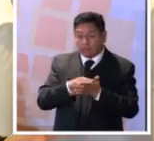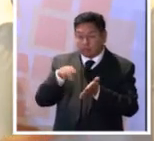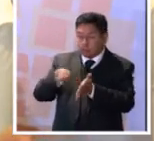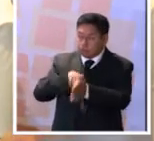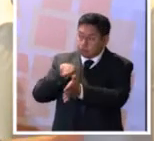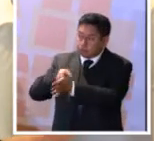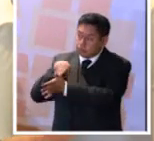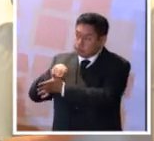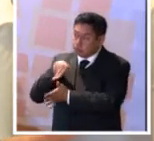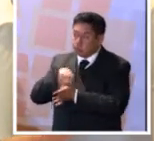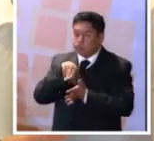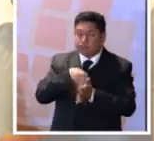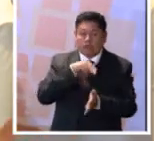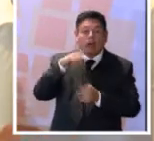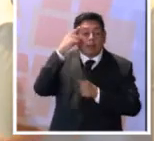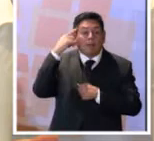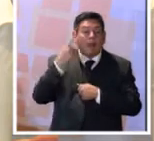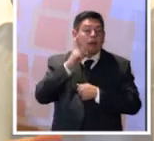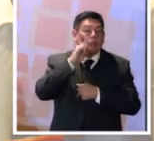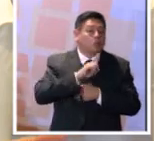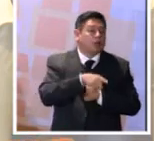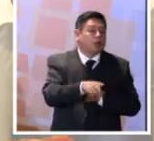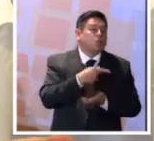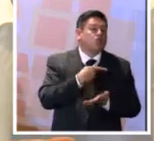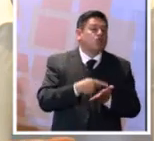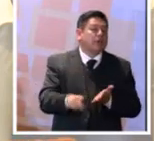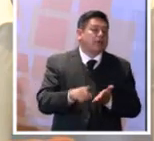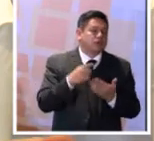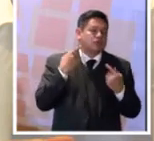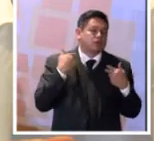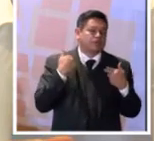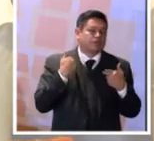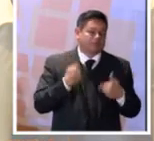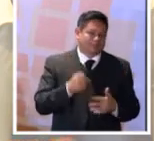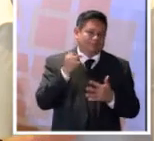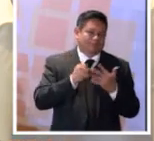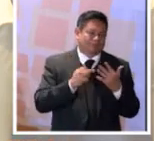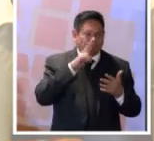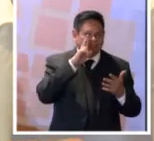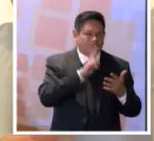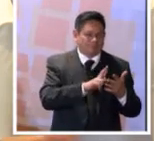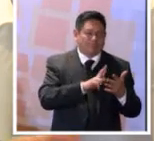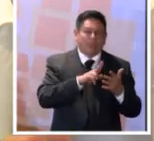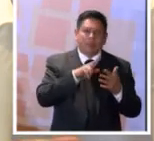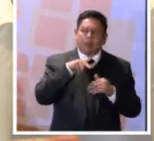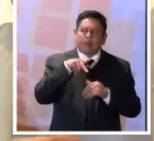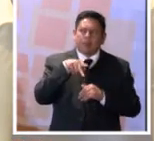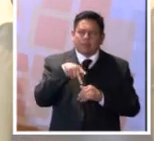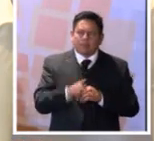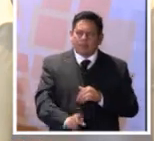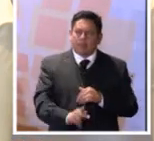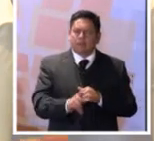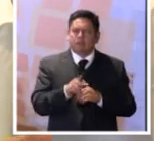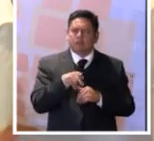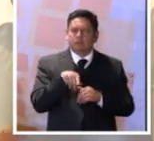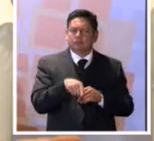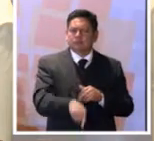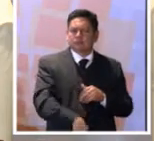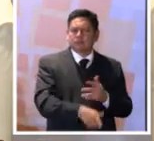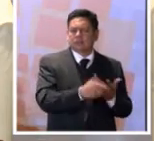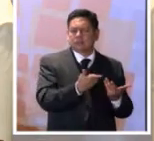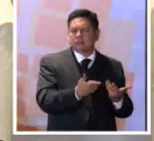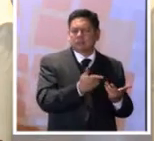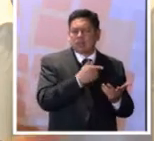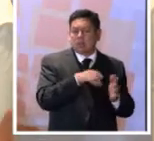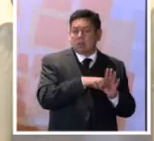de la protección del derecho de las mujeres. En ninguno de los órganos de representación se ha superado el 50%, al contrario, estamos muy